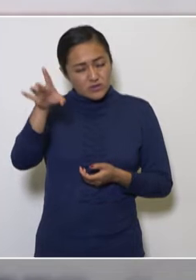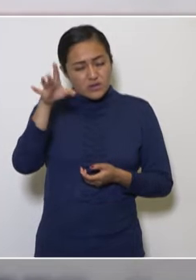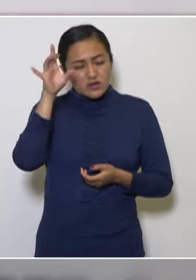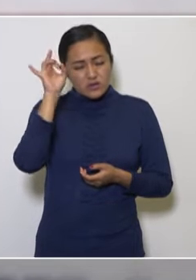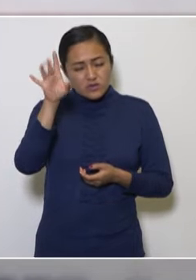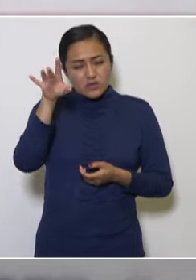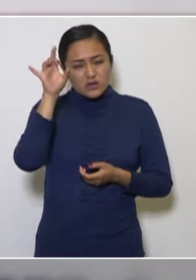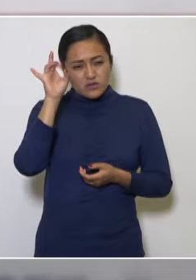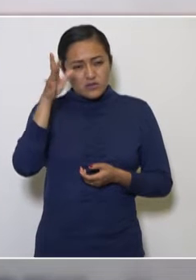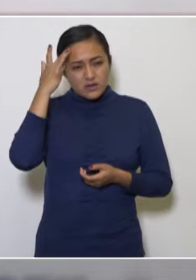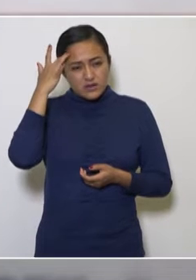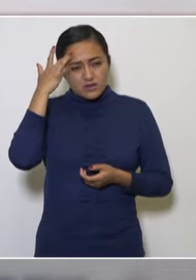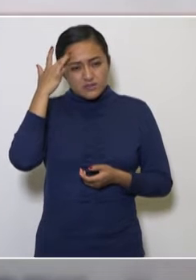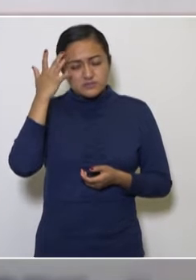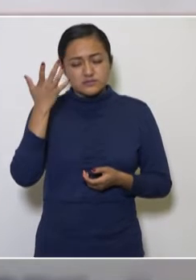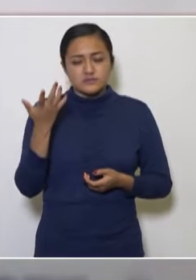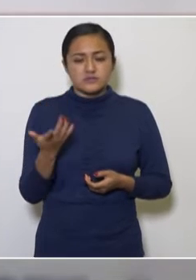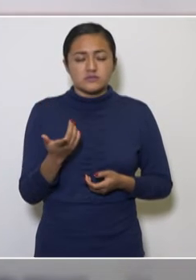de cabeza,